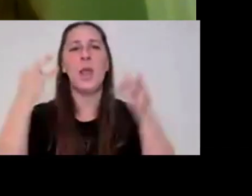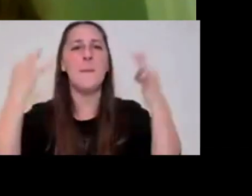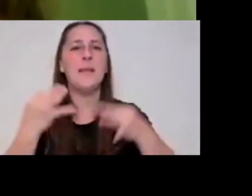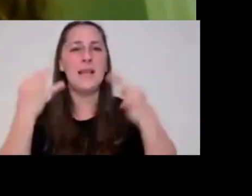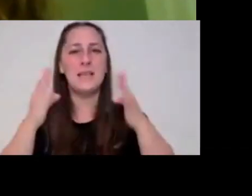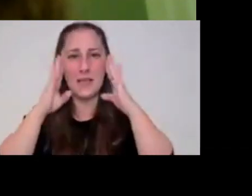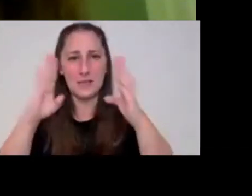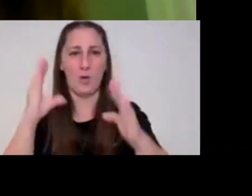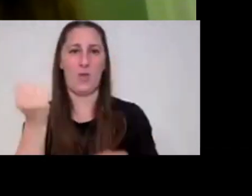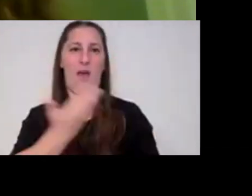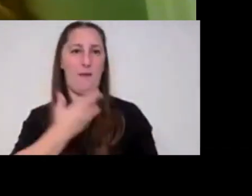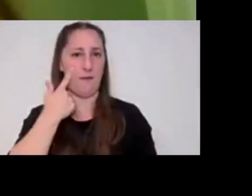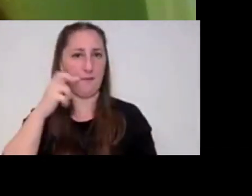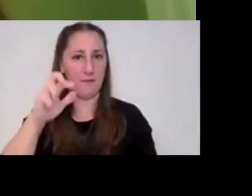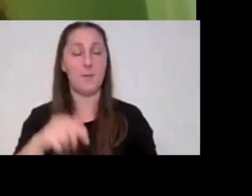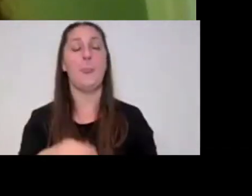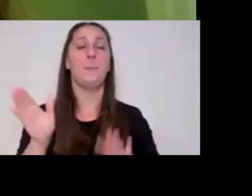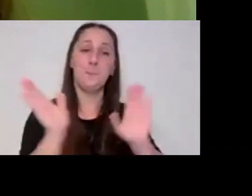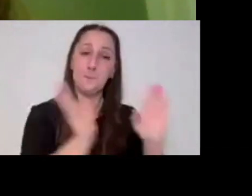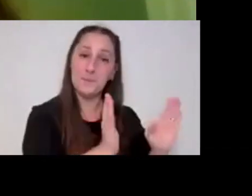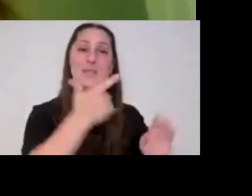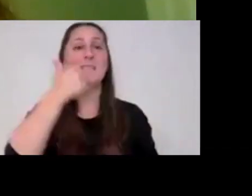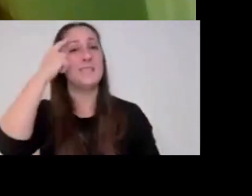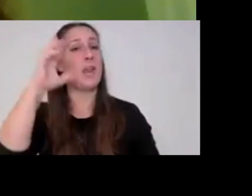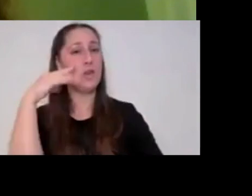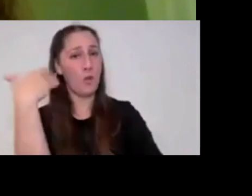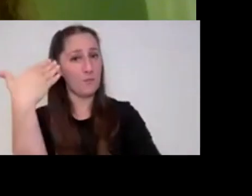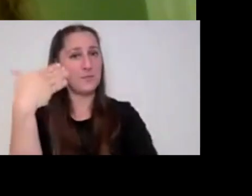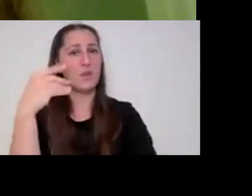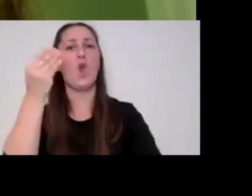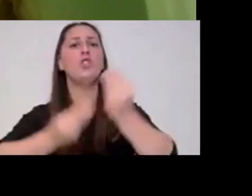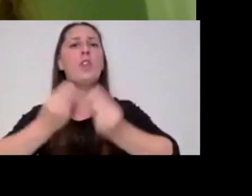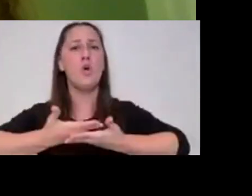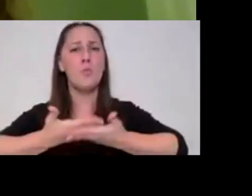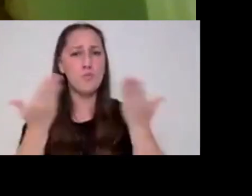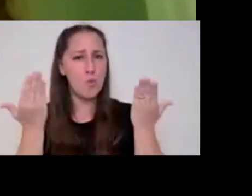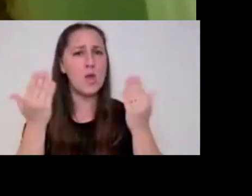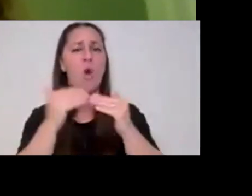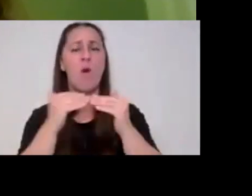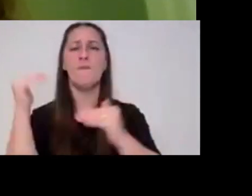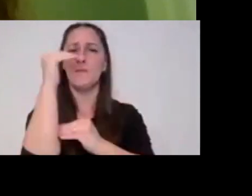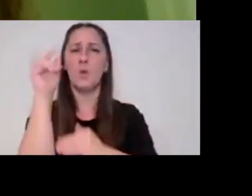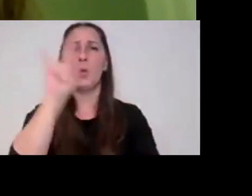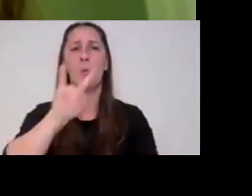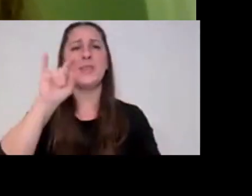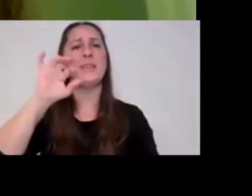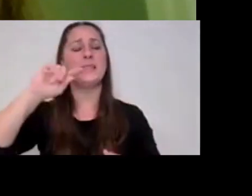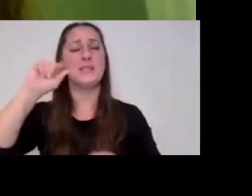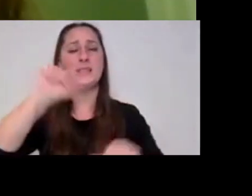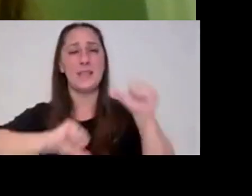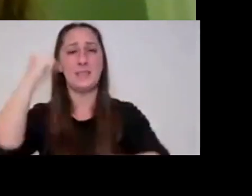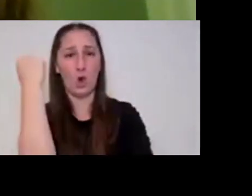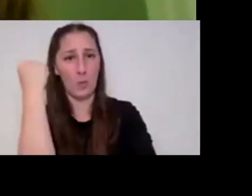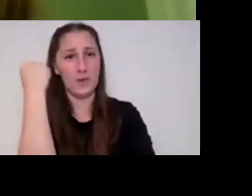AFIP. Y Sergio Carbone es contador público, graduado en la Facultad de Ciencias Económicas de